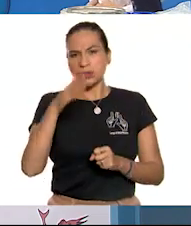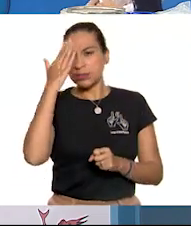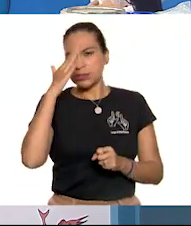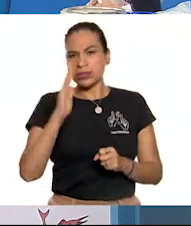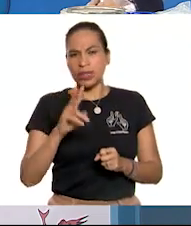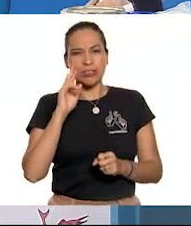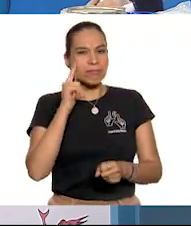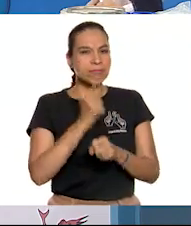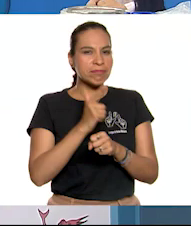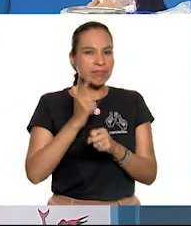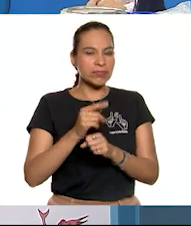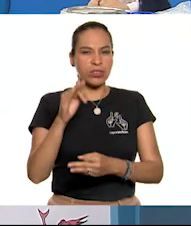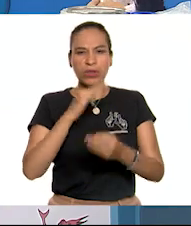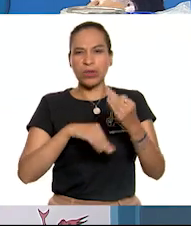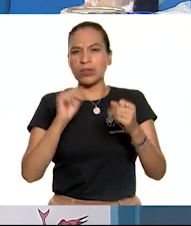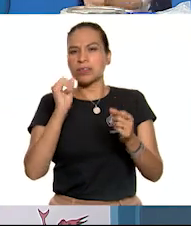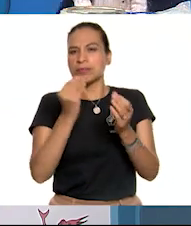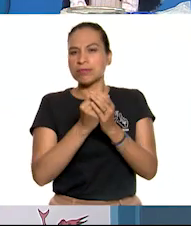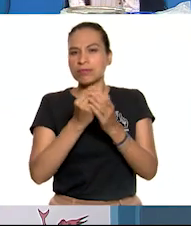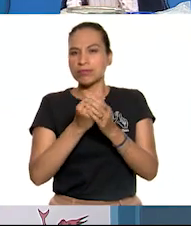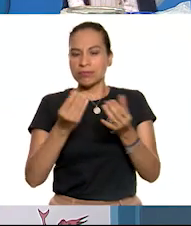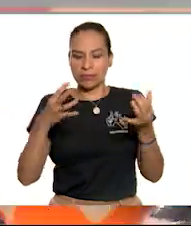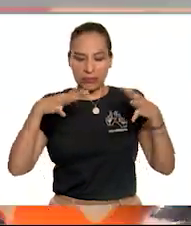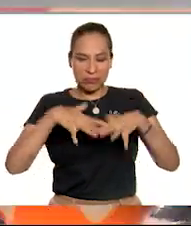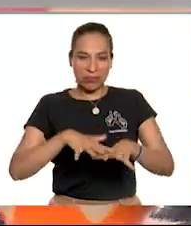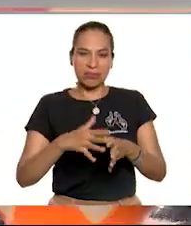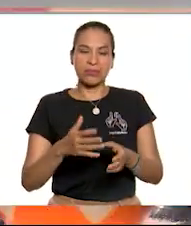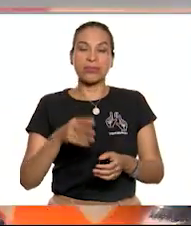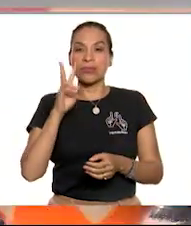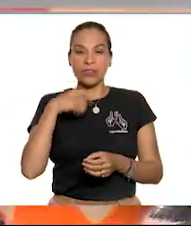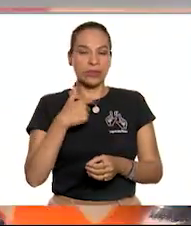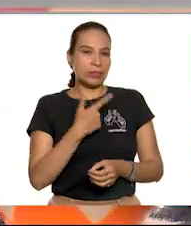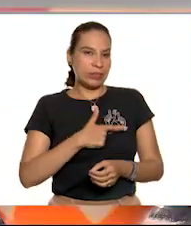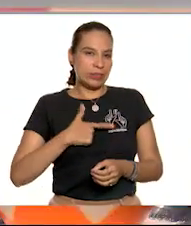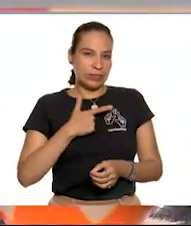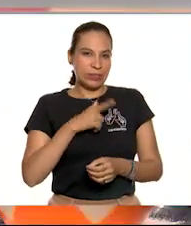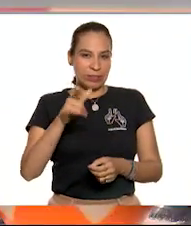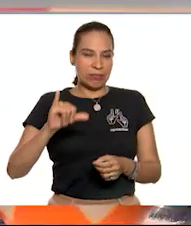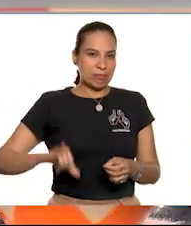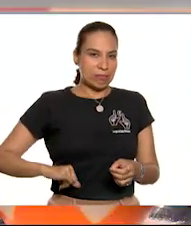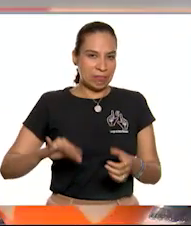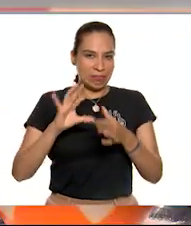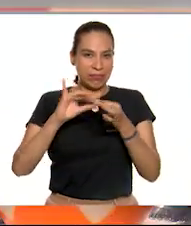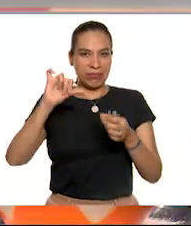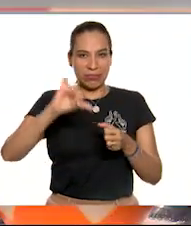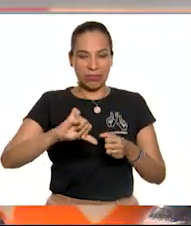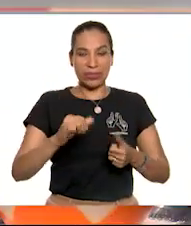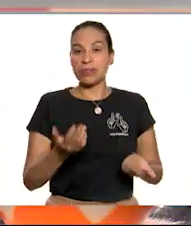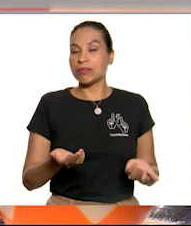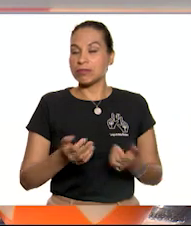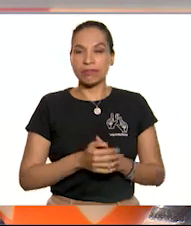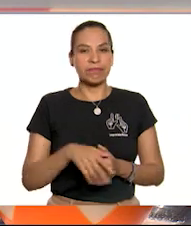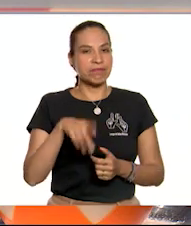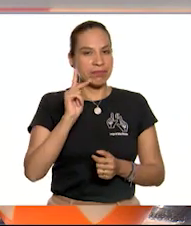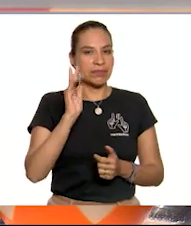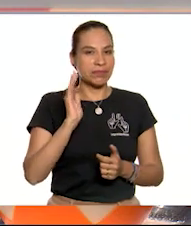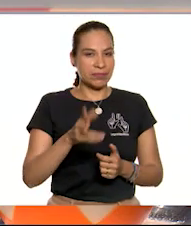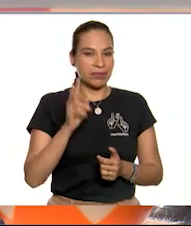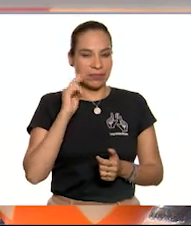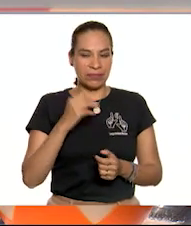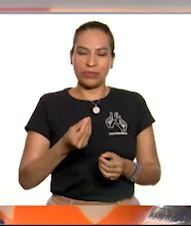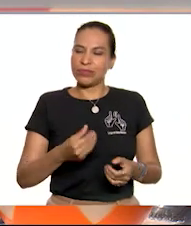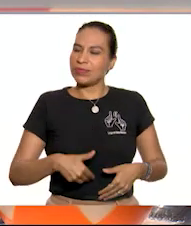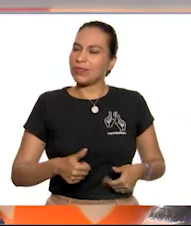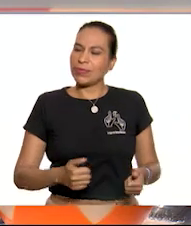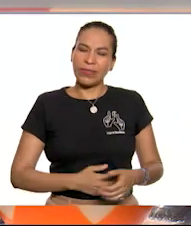sabes identificar los tipos de mezclas. ¡Ay! Me encantó el dato interesante de hoy. Ay, pero ya me dio